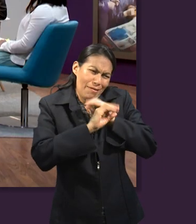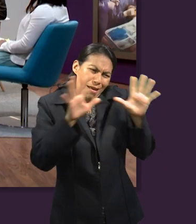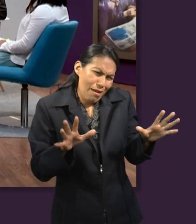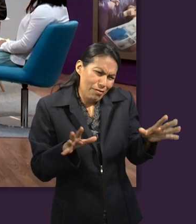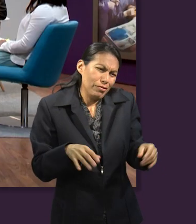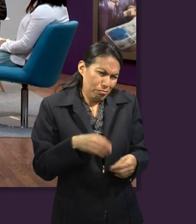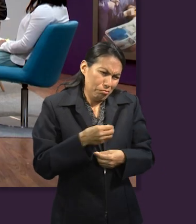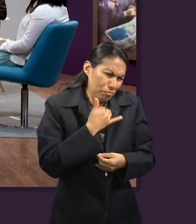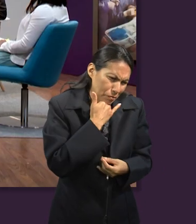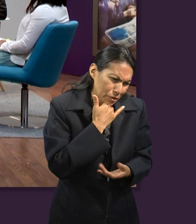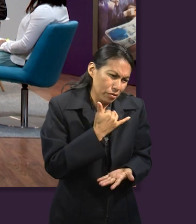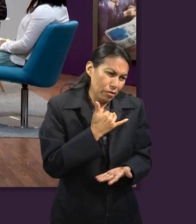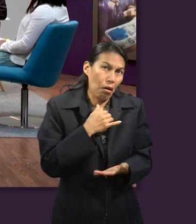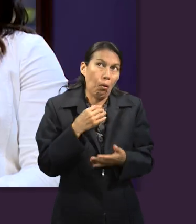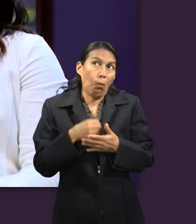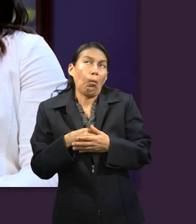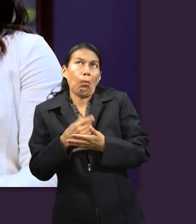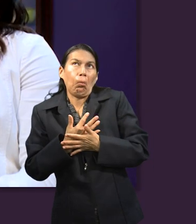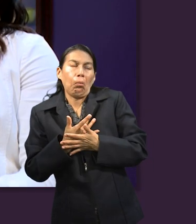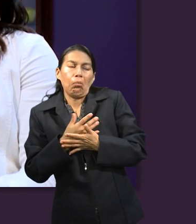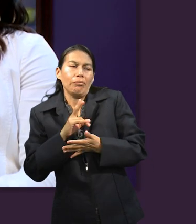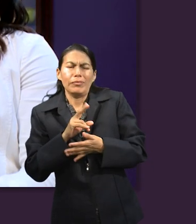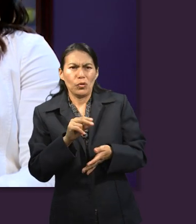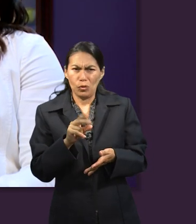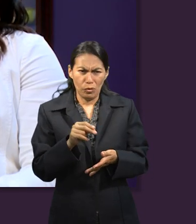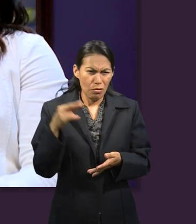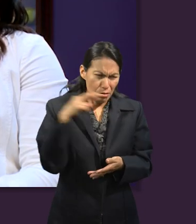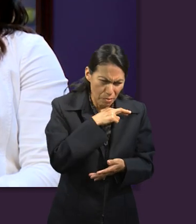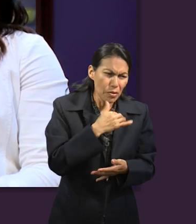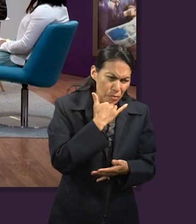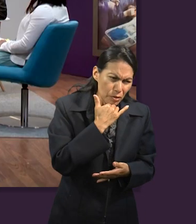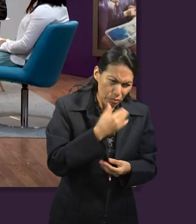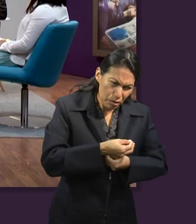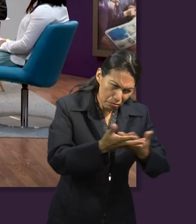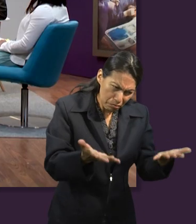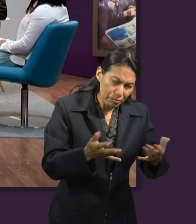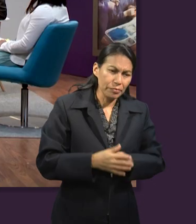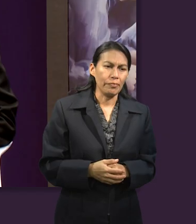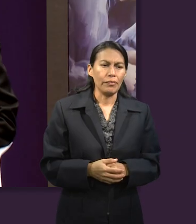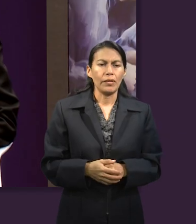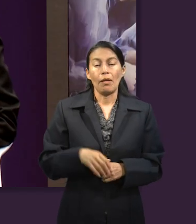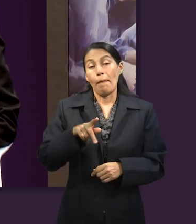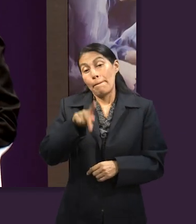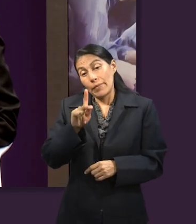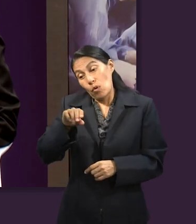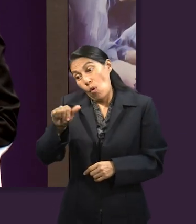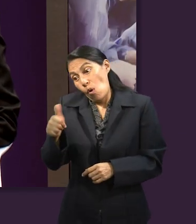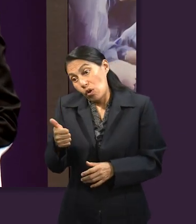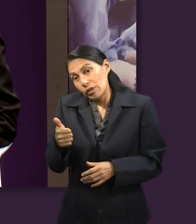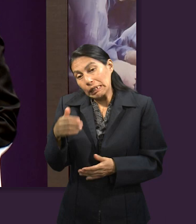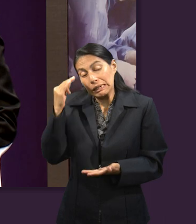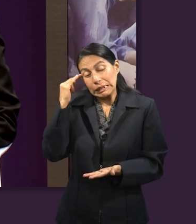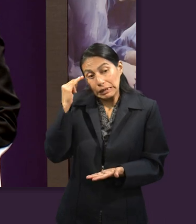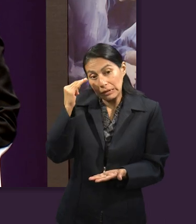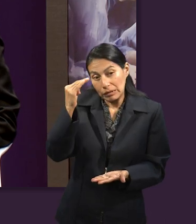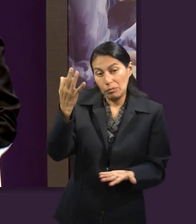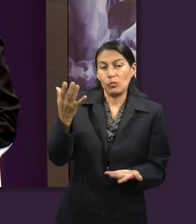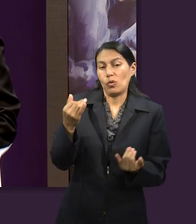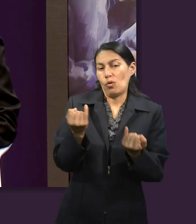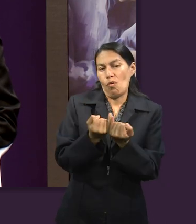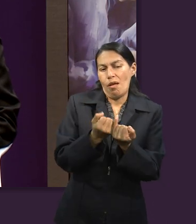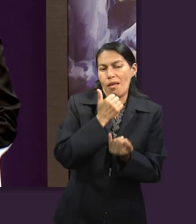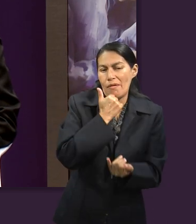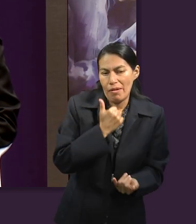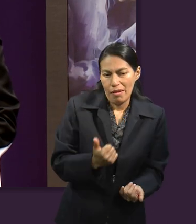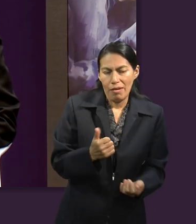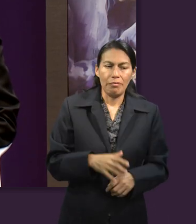no va a detener su perdón pero hay otras promesas como en el caso de abraham que pueden requerir tiempo